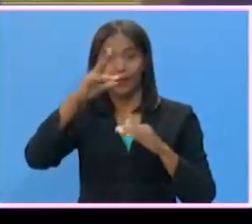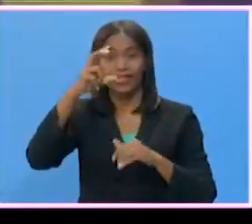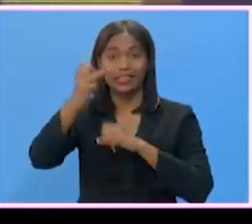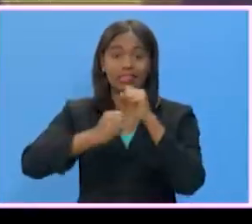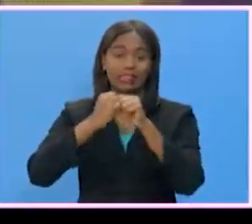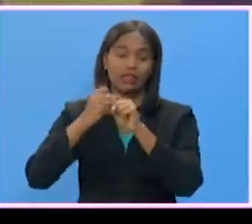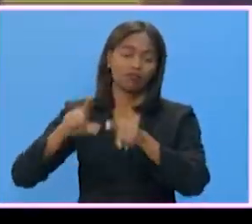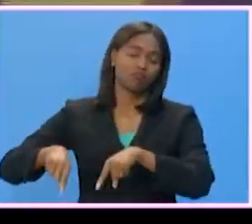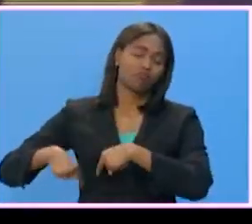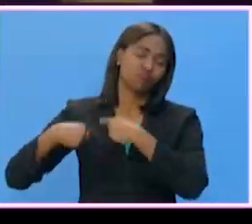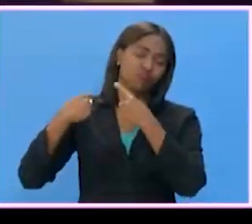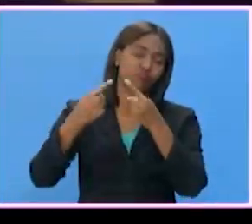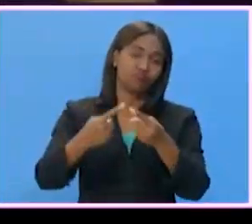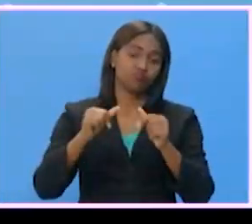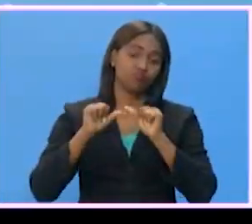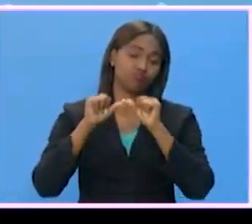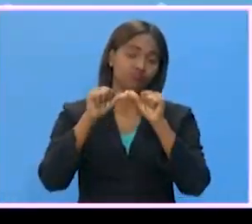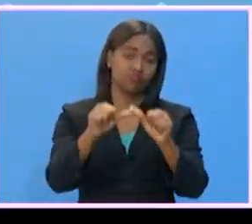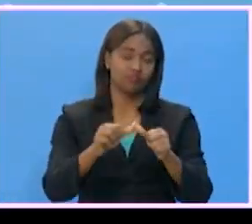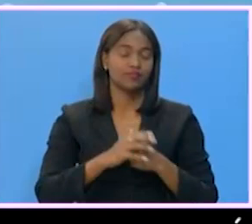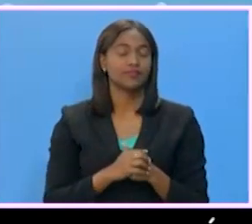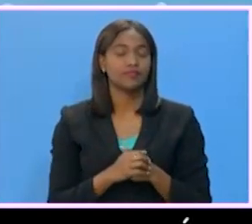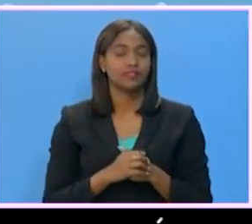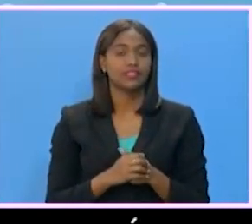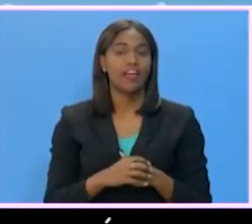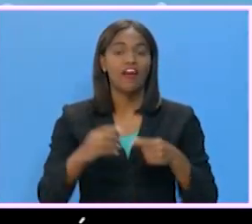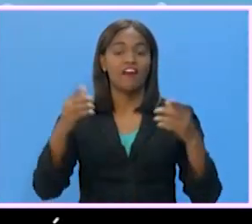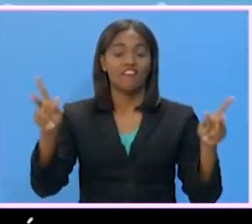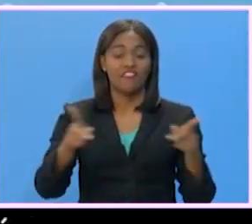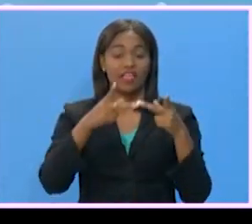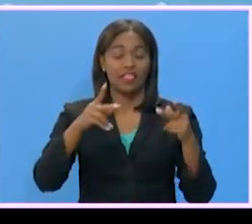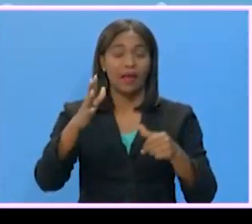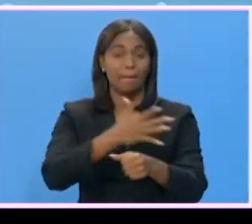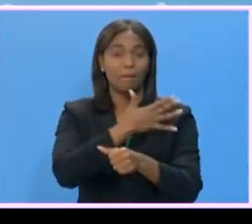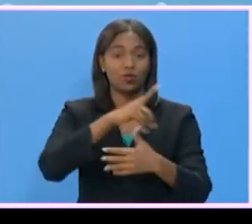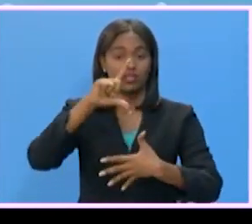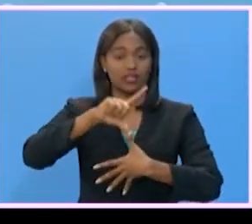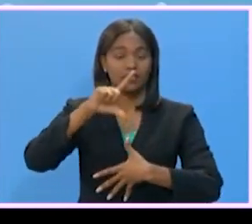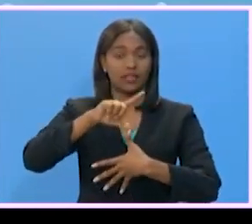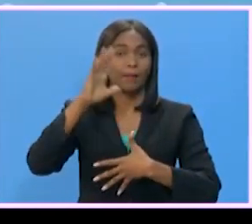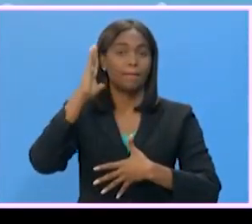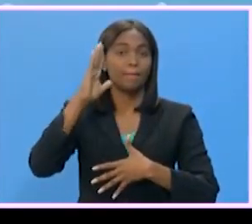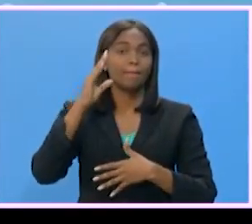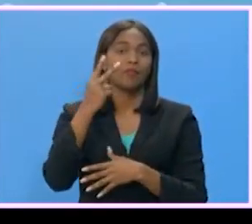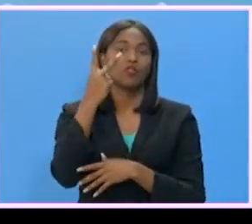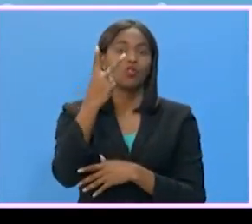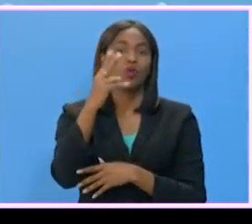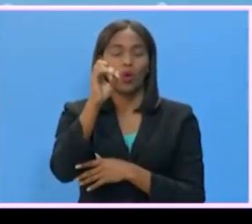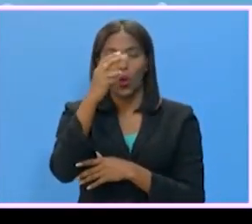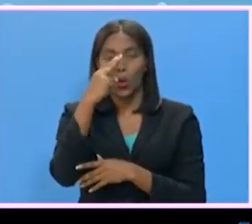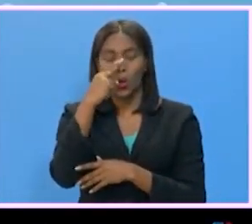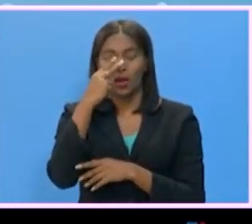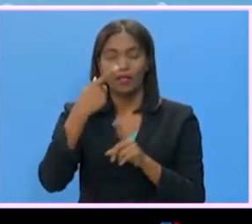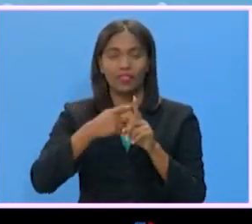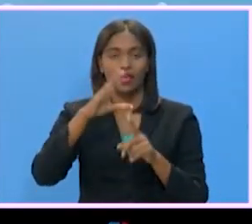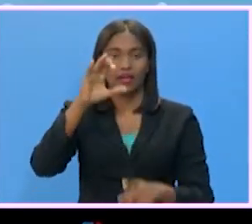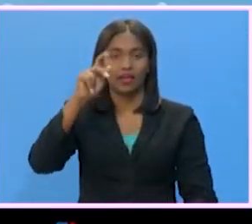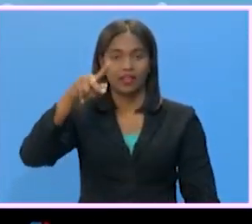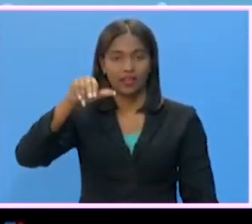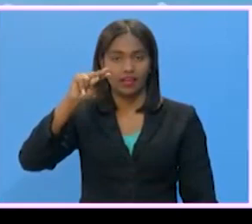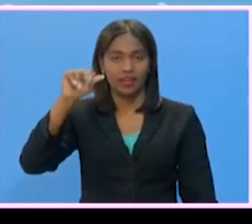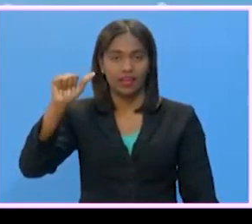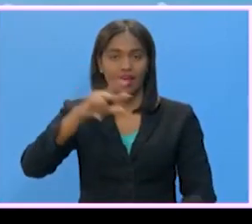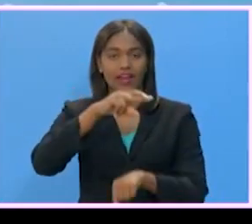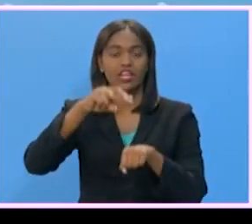de trabajo ininterrumpido. La gran fiesta de la música latina será celebrada el 2 de junio en Catcana, al este